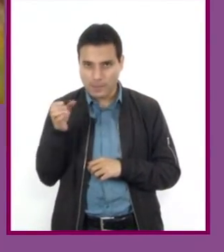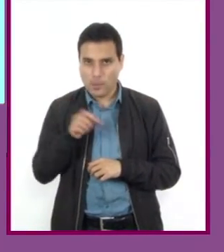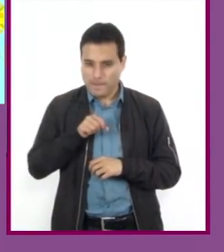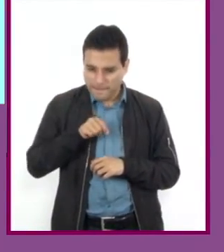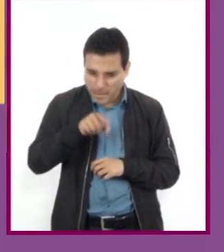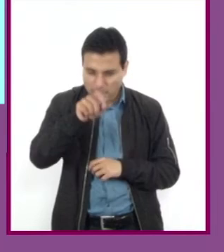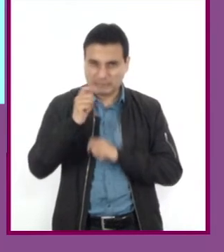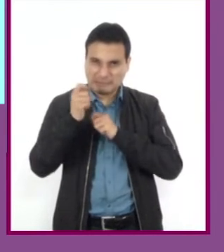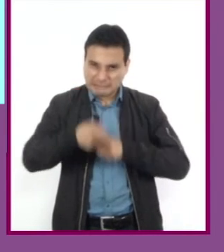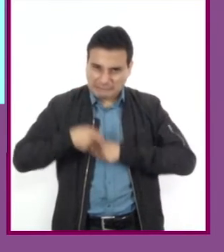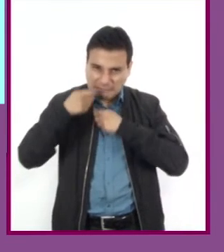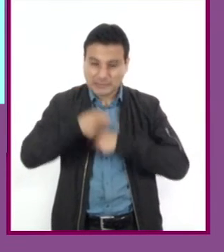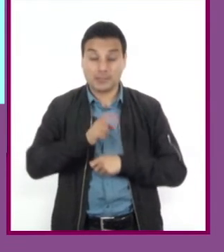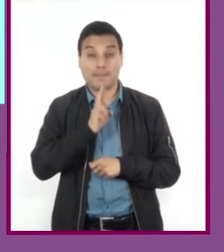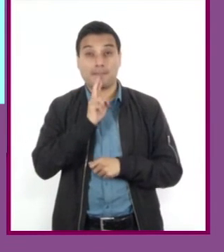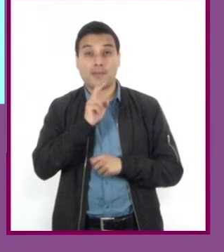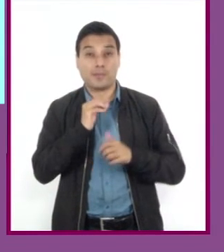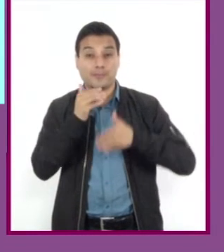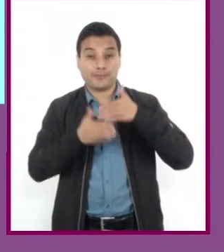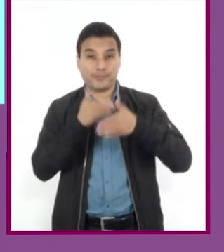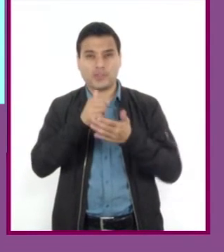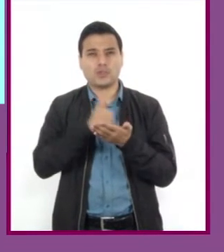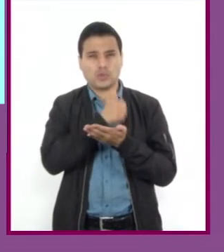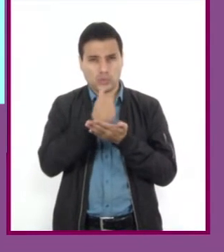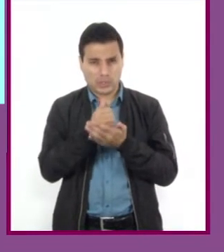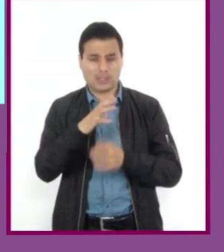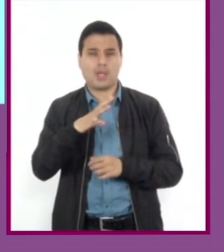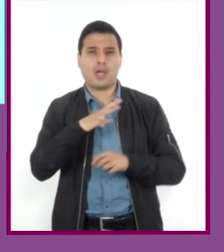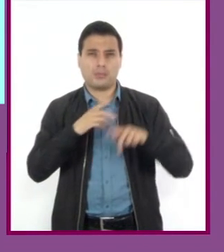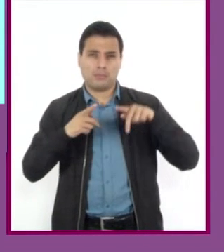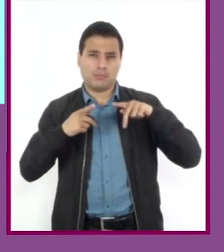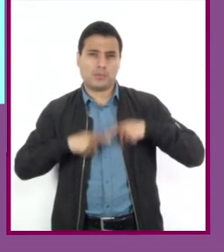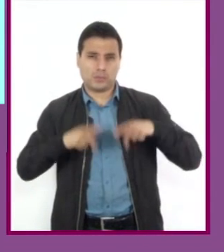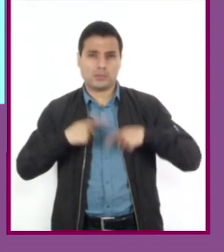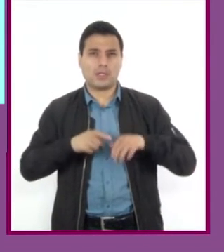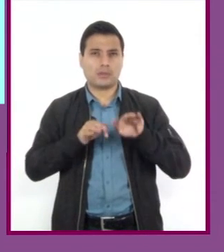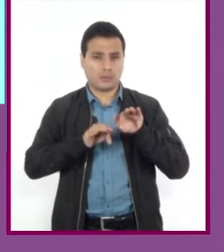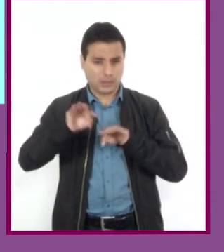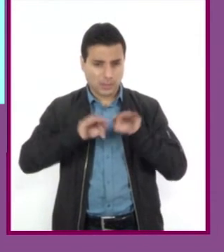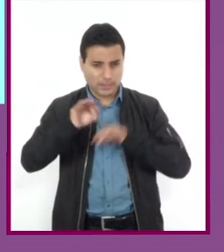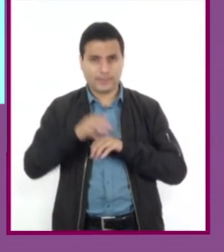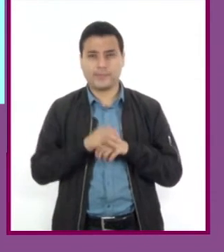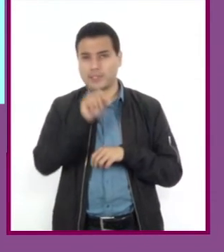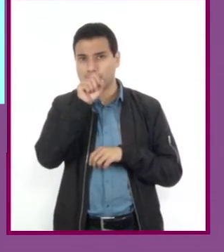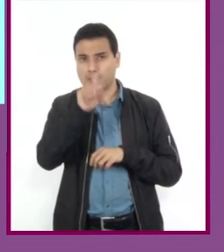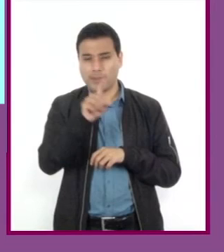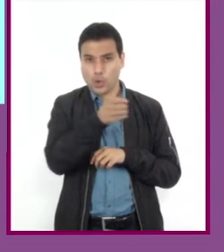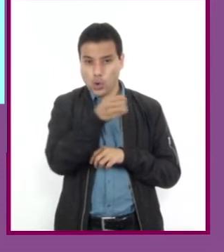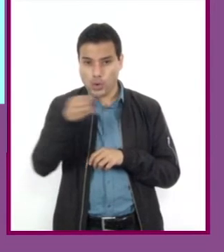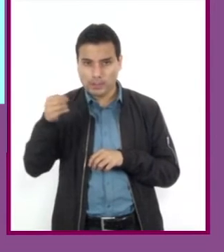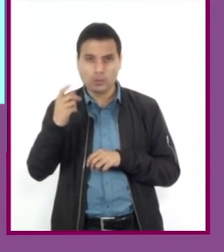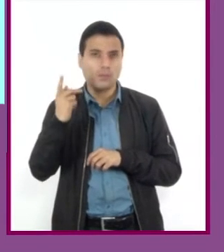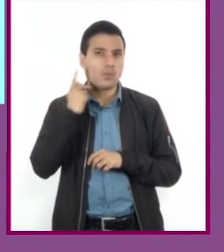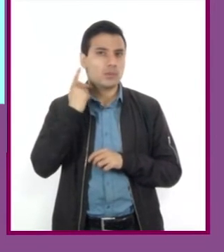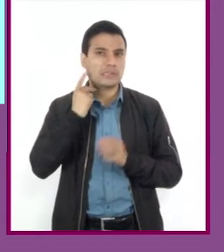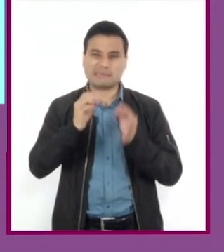intensivas. Estas ciudades contaban con fuerza de trabajo especializada y una amplia organización política